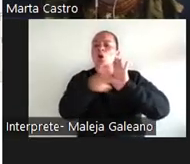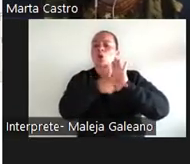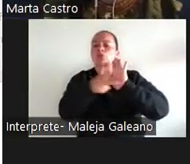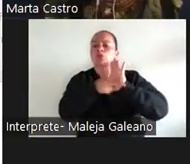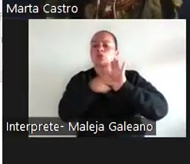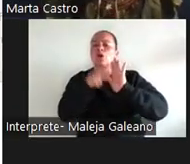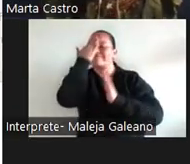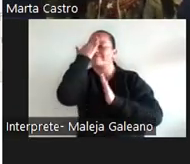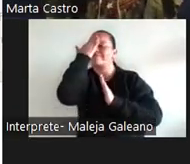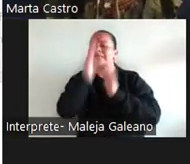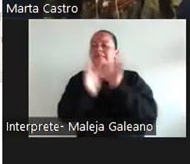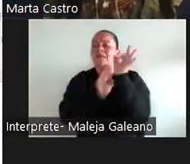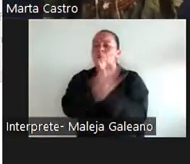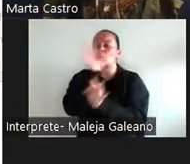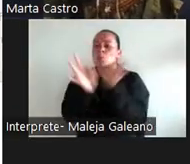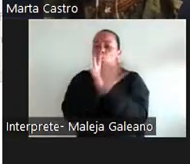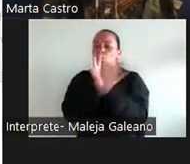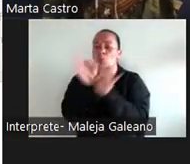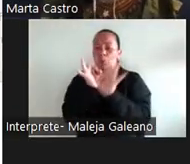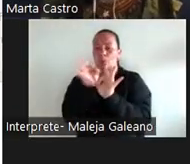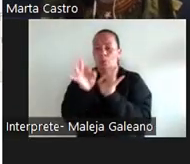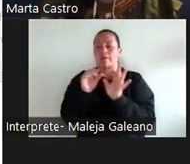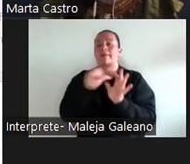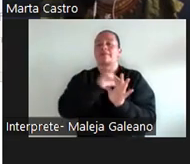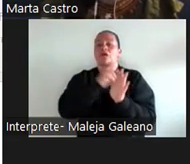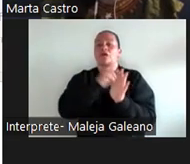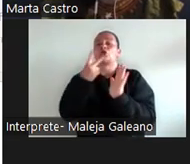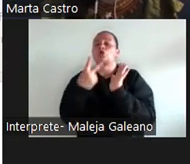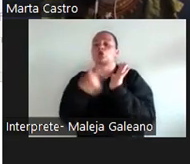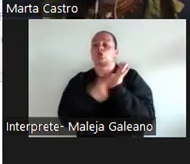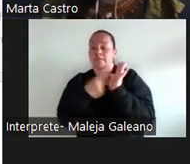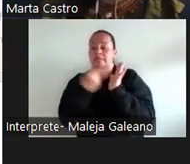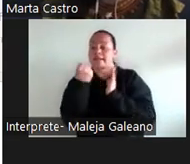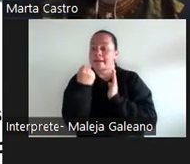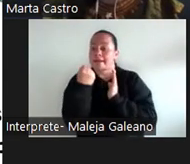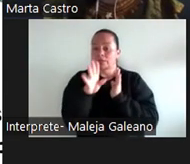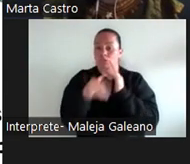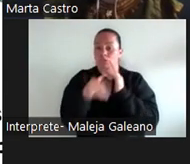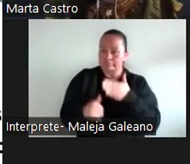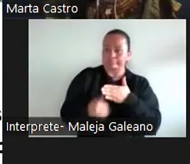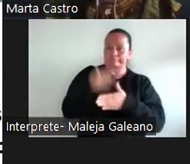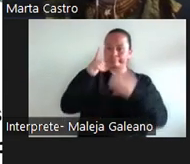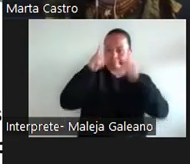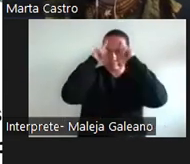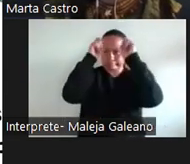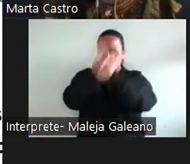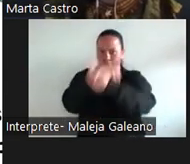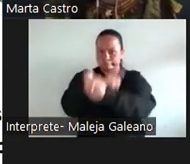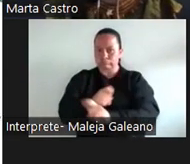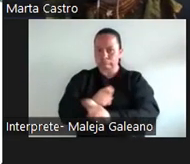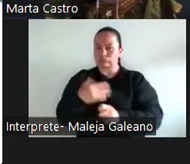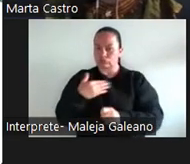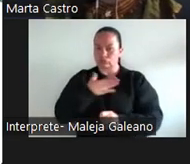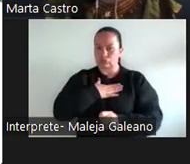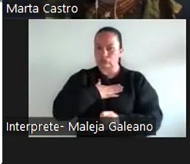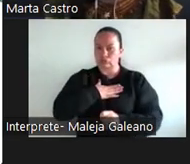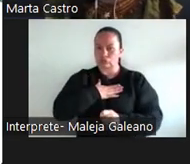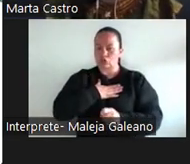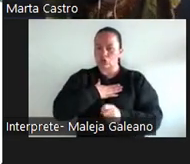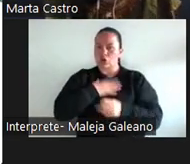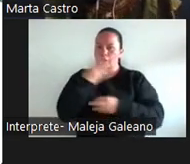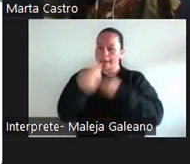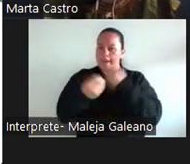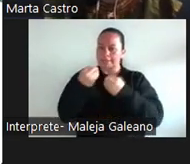cuidado Entonces desde el 2014 que empezó el análisis hice una una